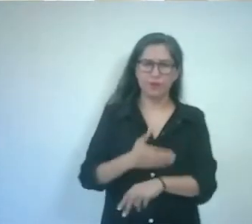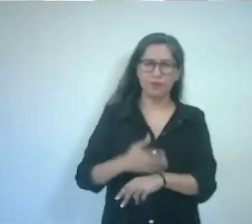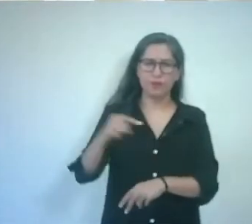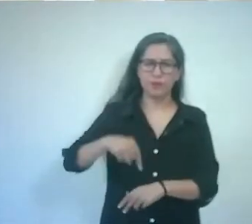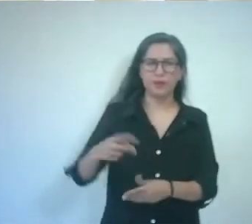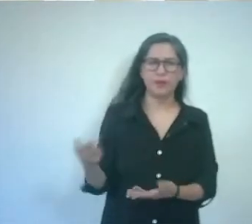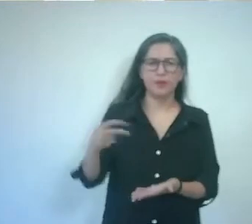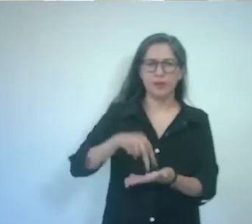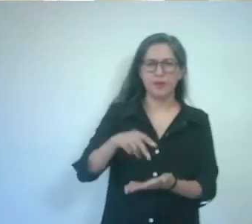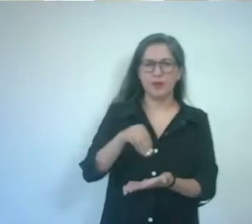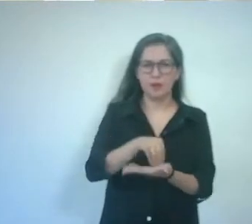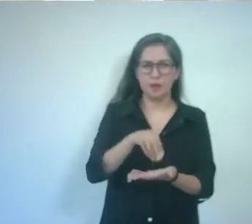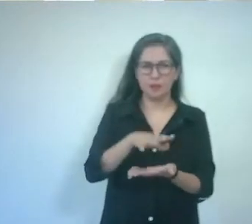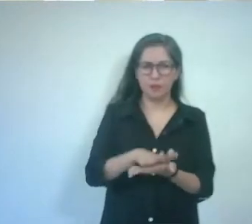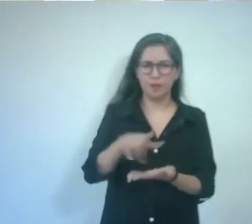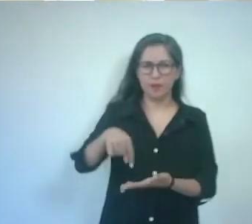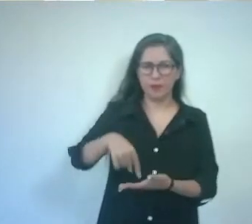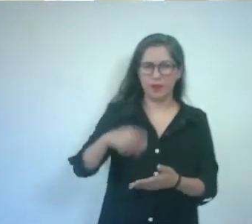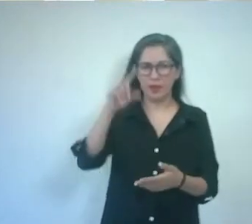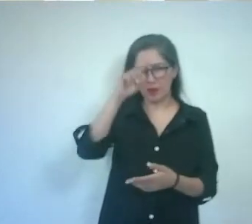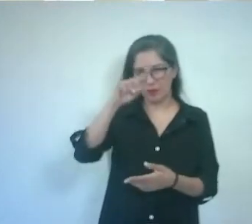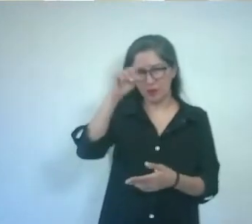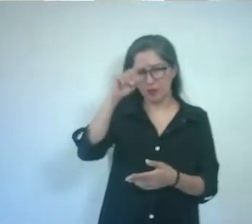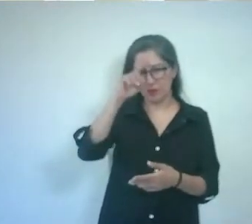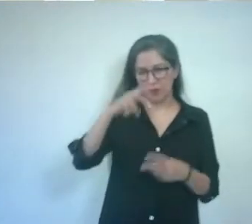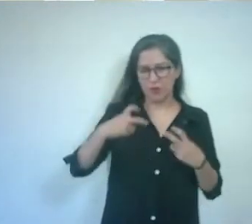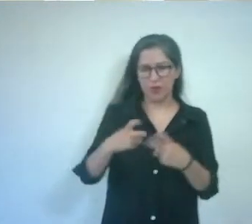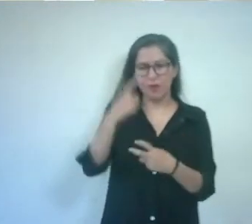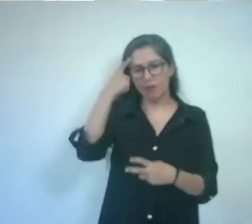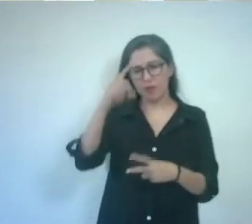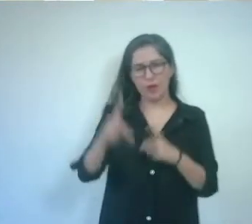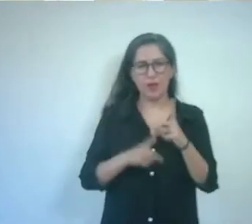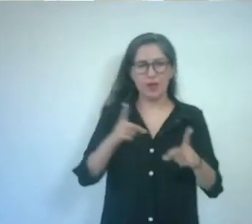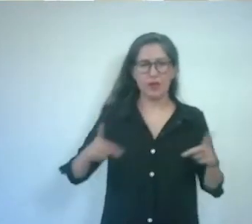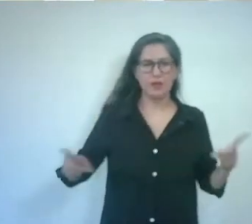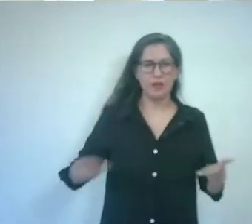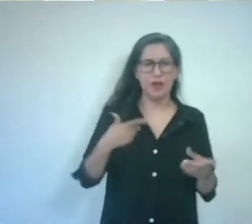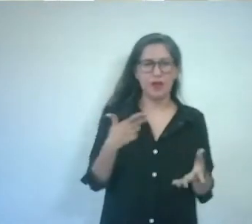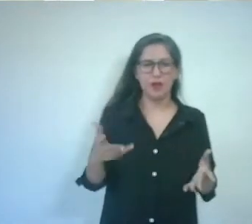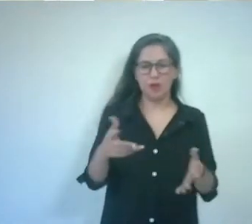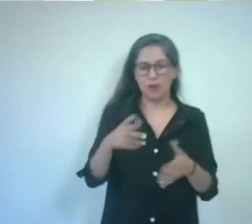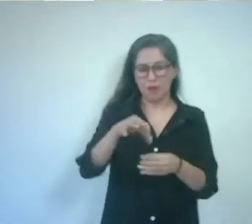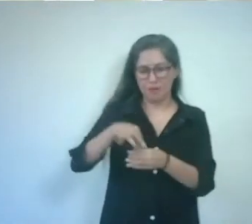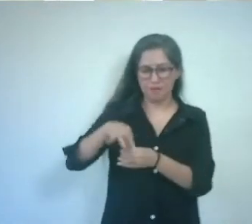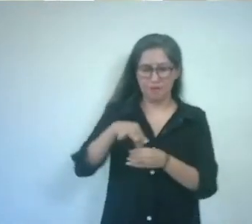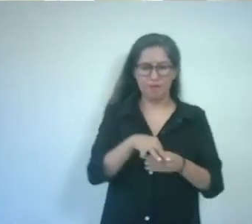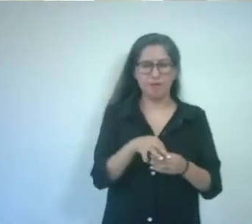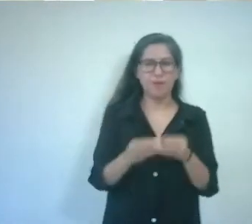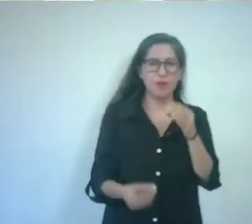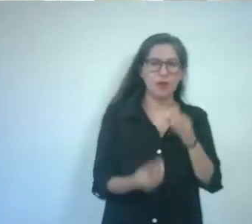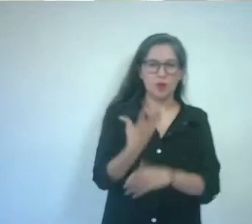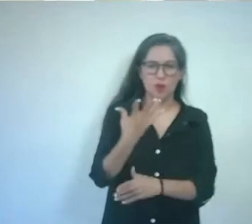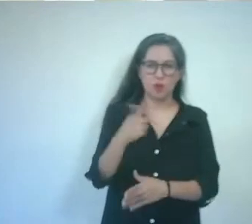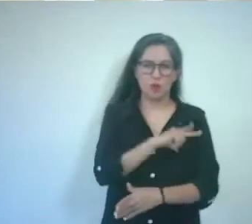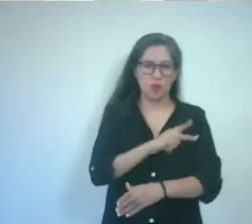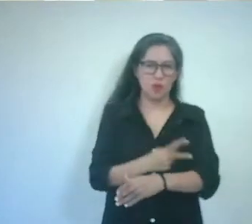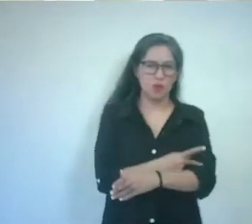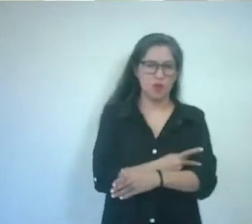sesión permanente del Consejo para el desarrollo de la jornada electoral, en la que se renovarán los